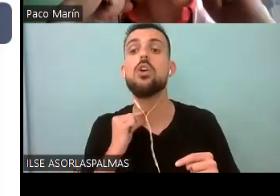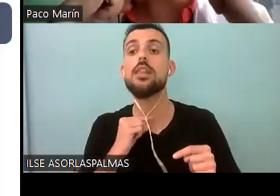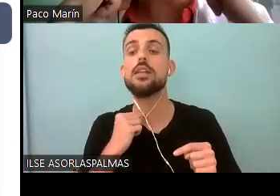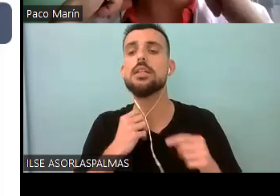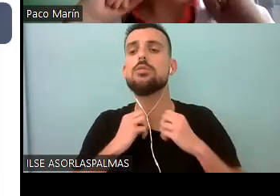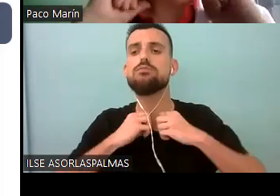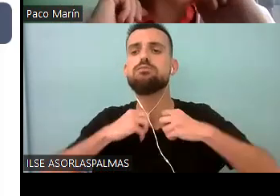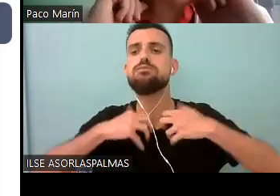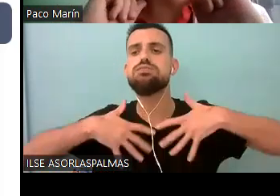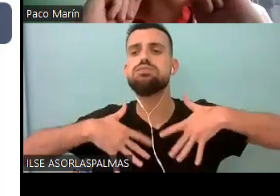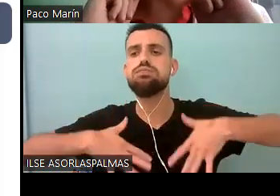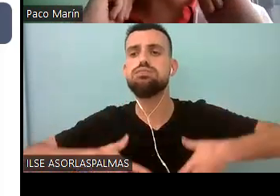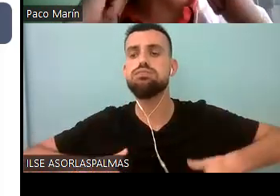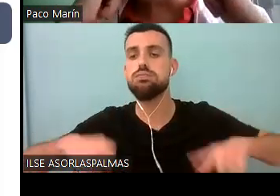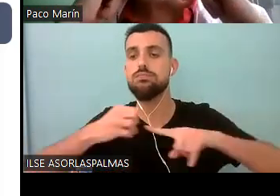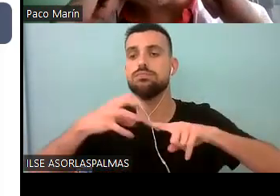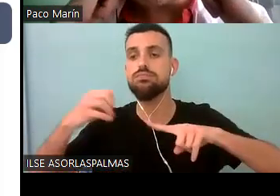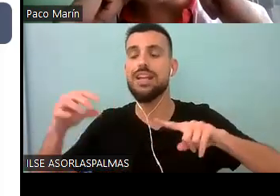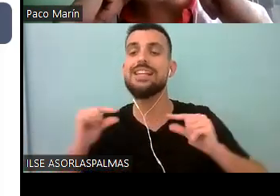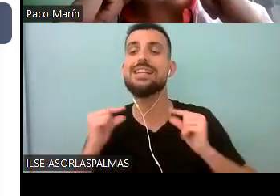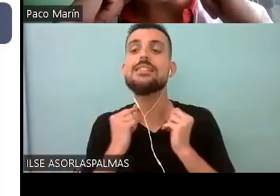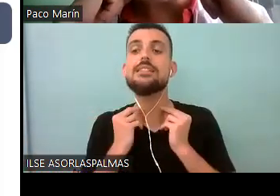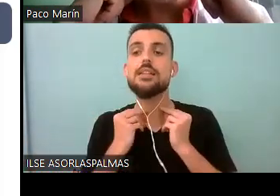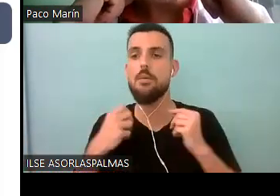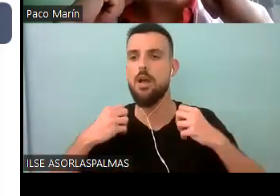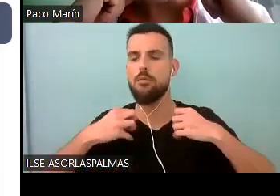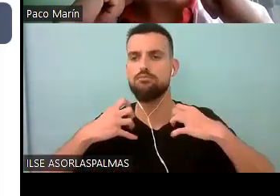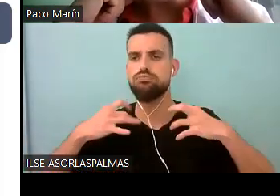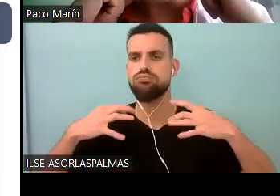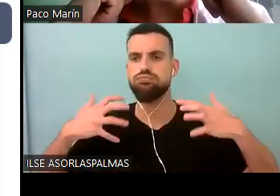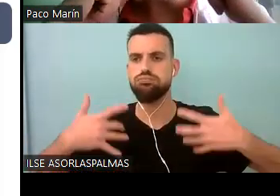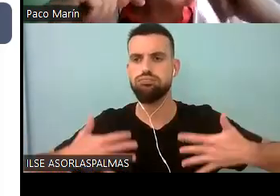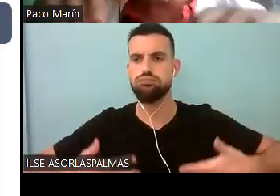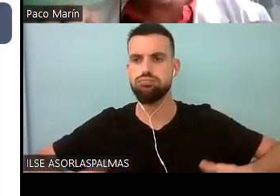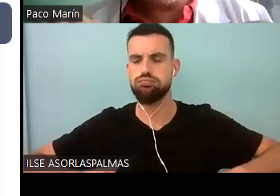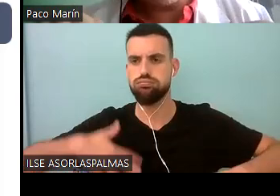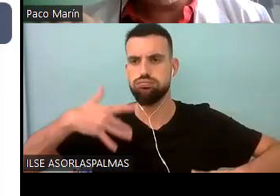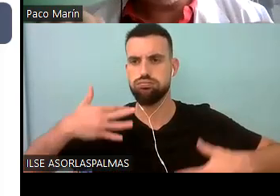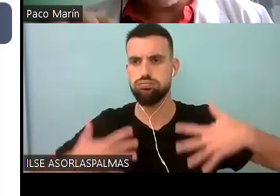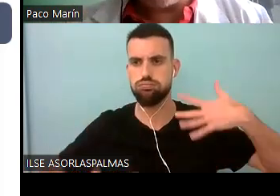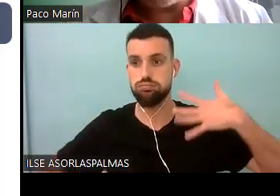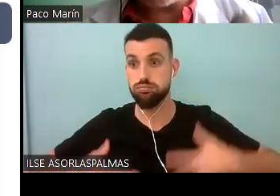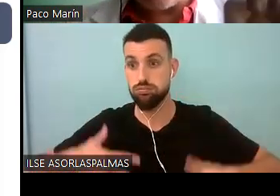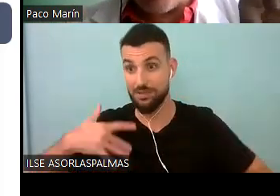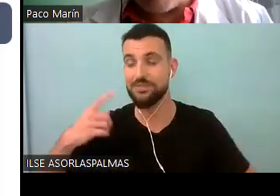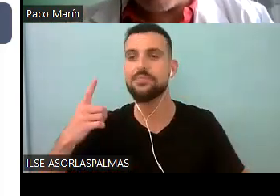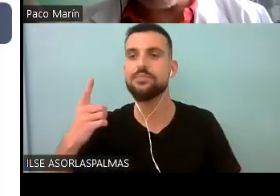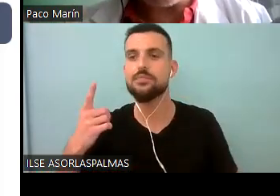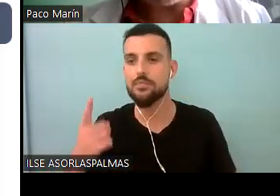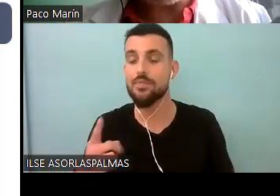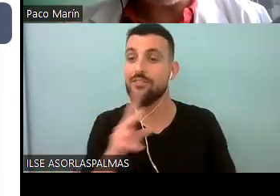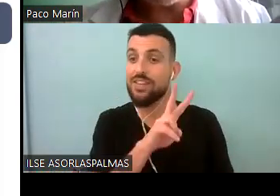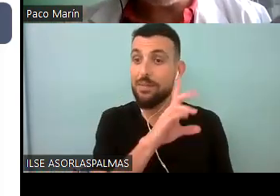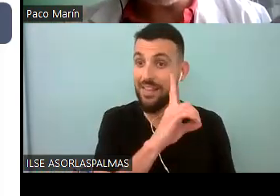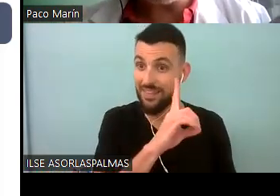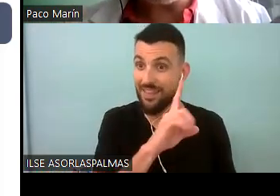paratiroides, por las glándulas, por unas glándulas chiquititas que tenemos por aquí por detrás de la glándula tiroides. Pues como os decía, tanto la vitamina D como